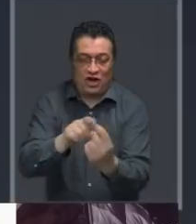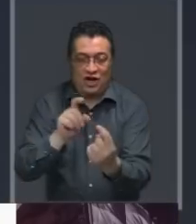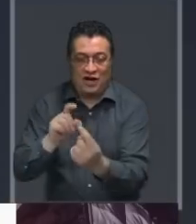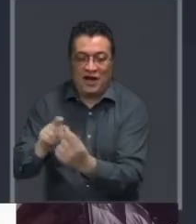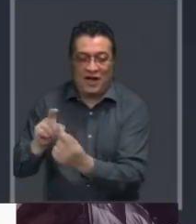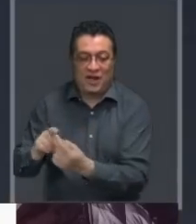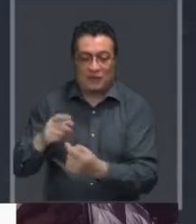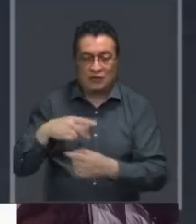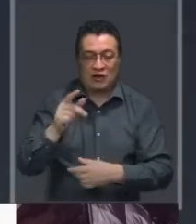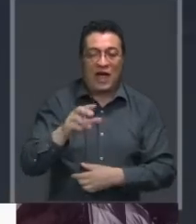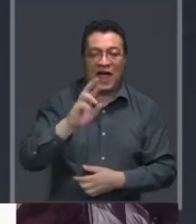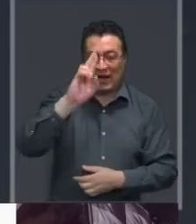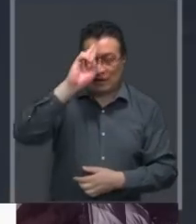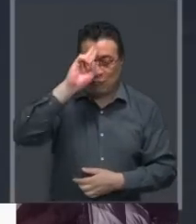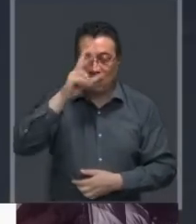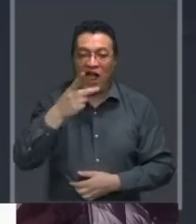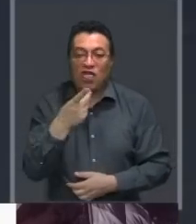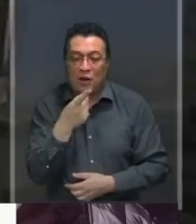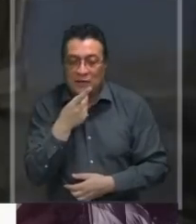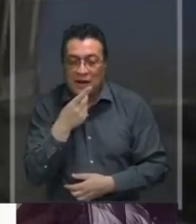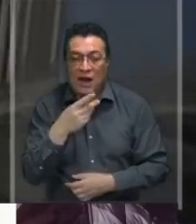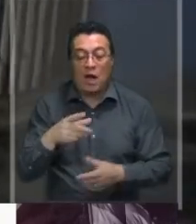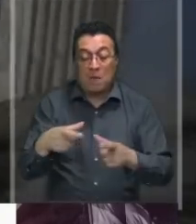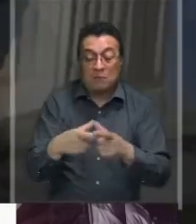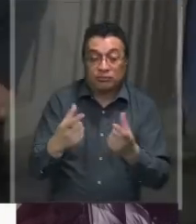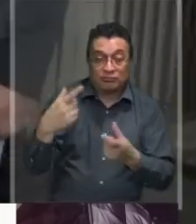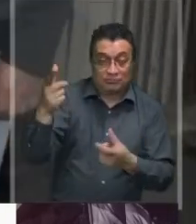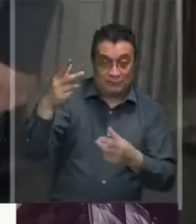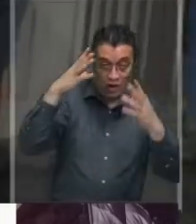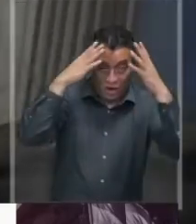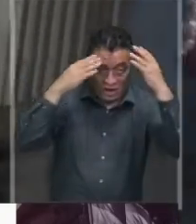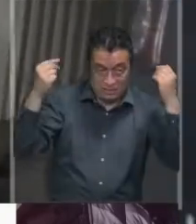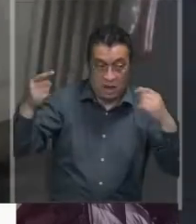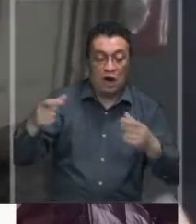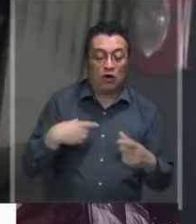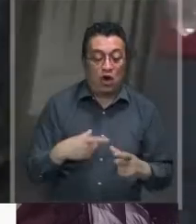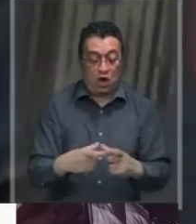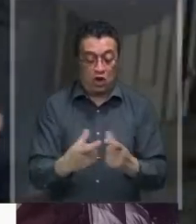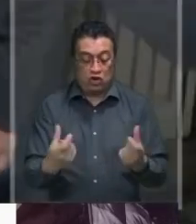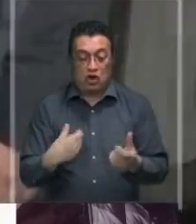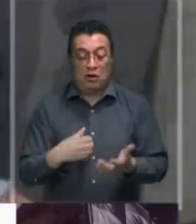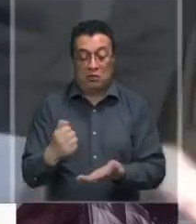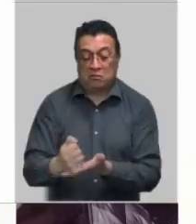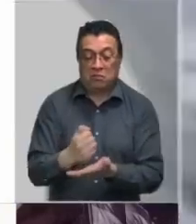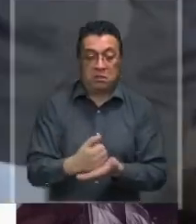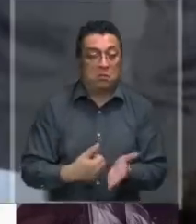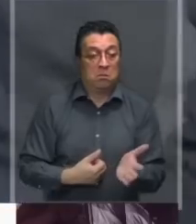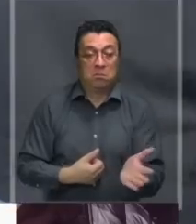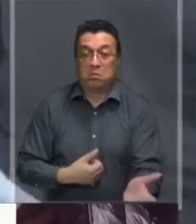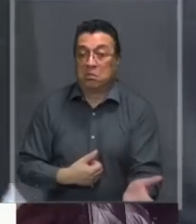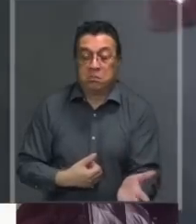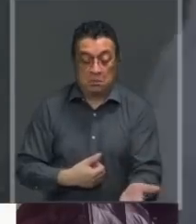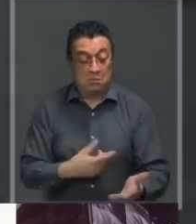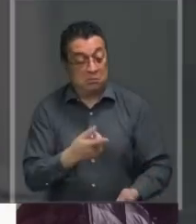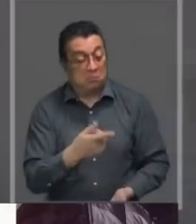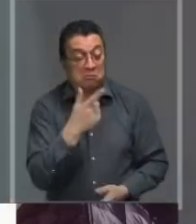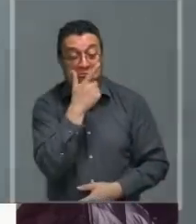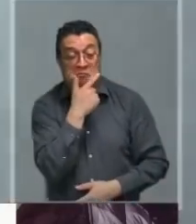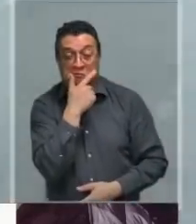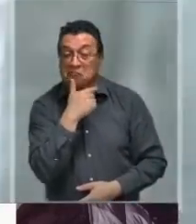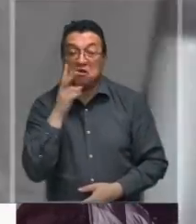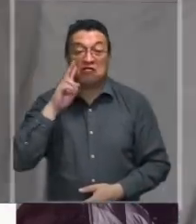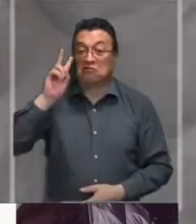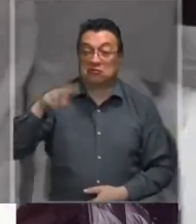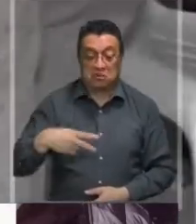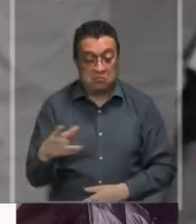principalmente dominicanos con pasaporte neerlandés, un documento que los controles migratorios no suele levantar muchas